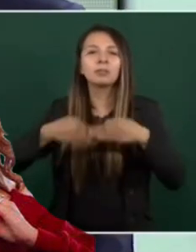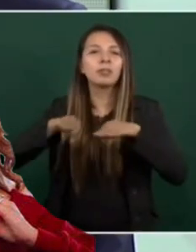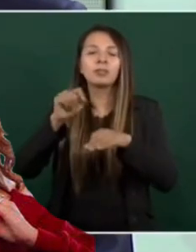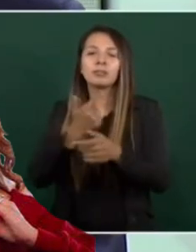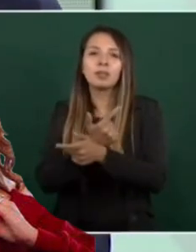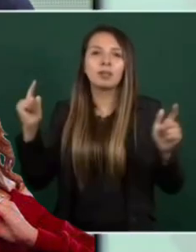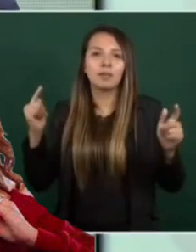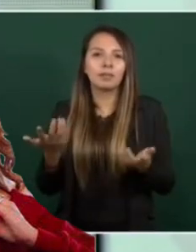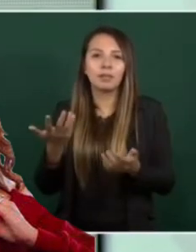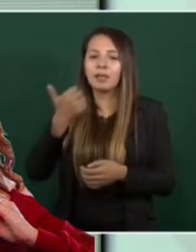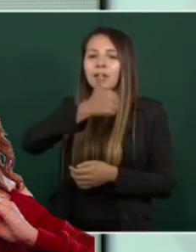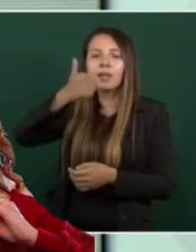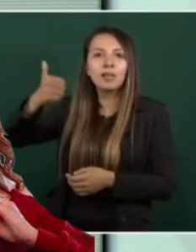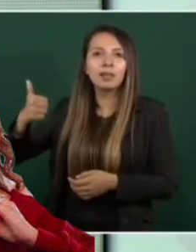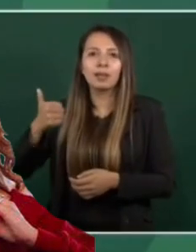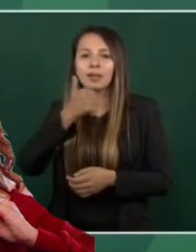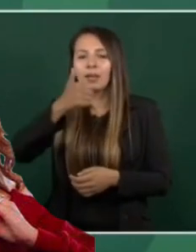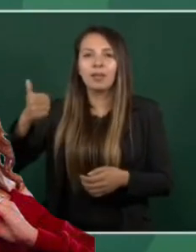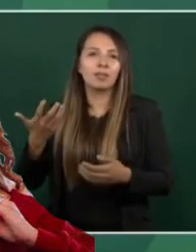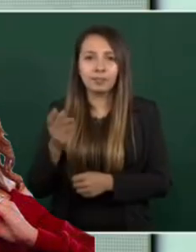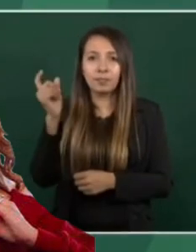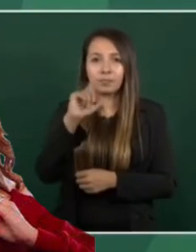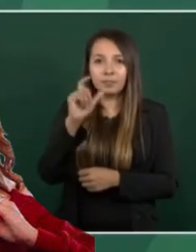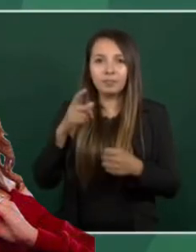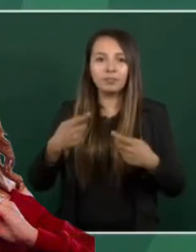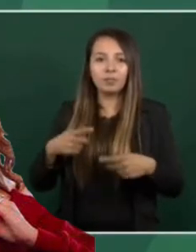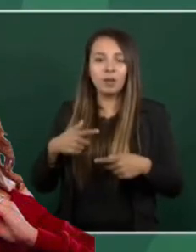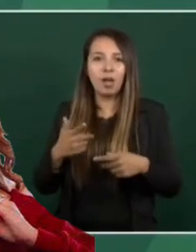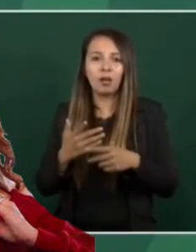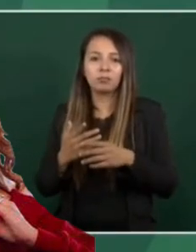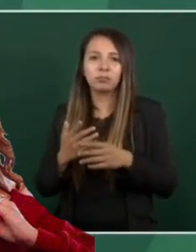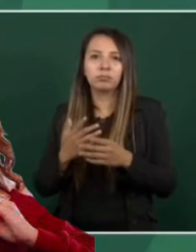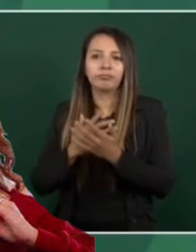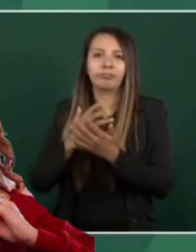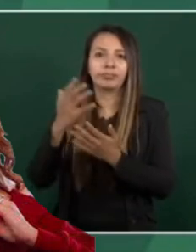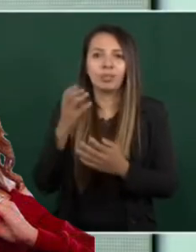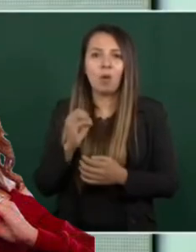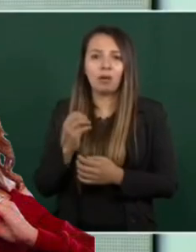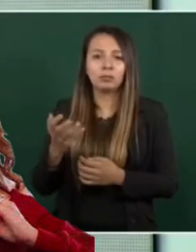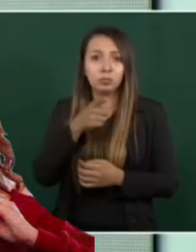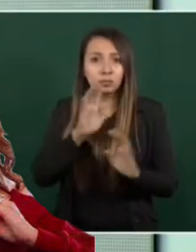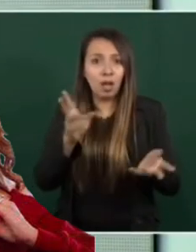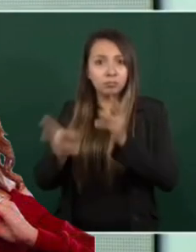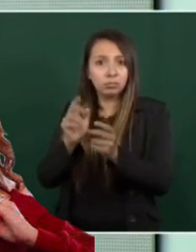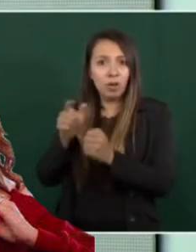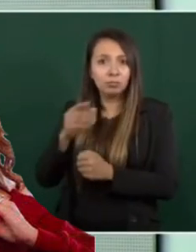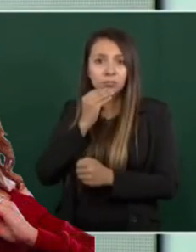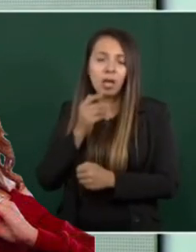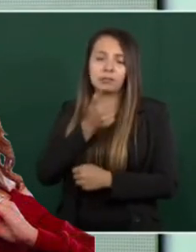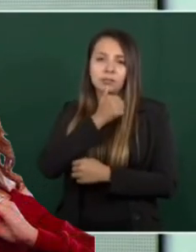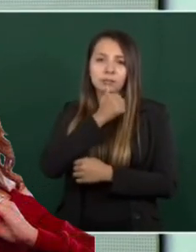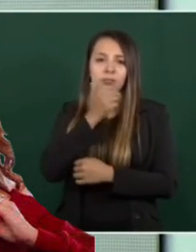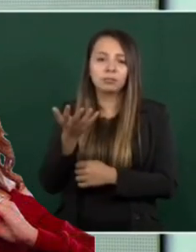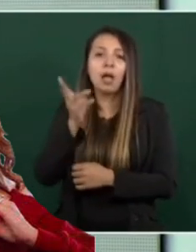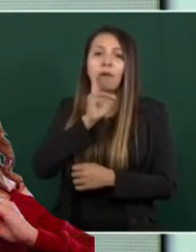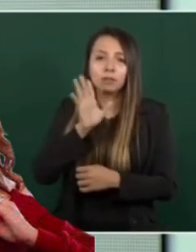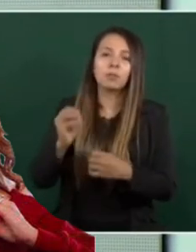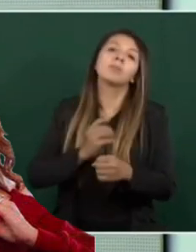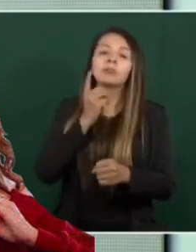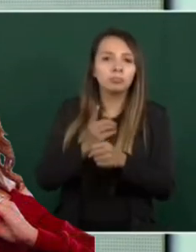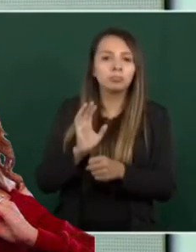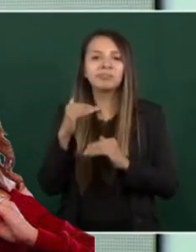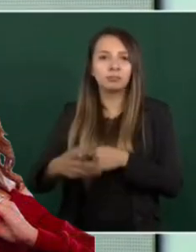que cada quien se manifieste no pero si lo puedo hacer la